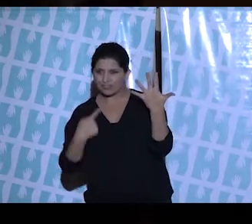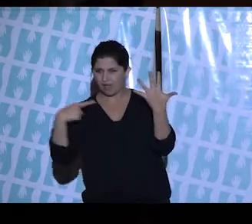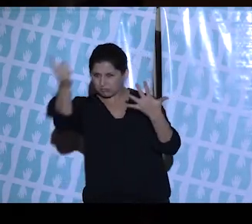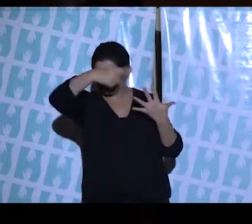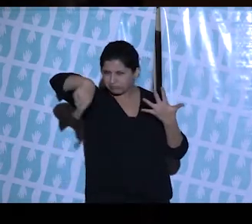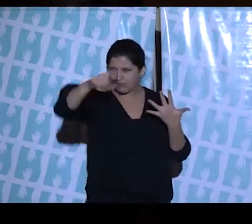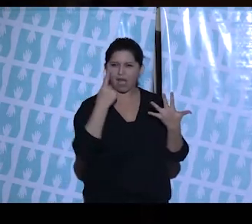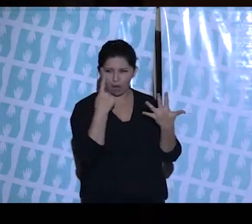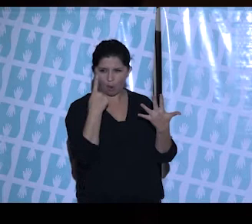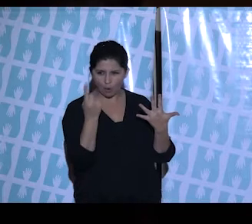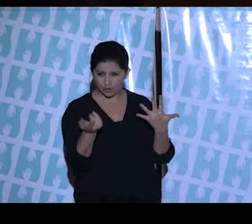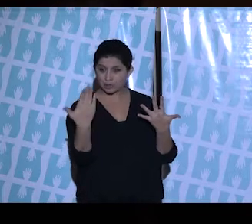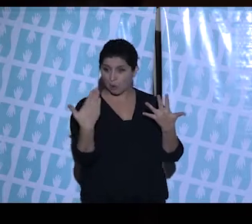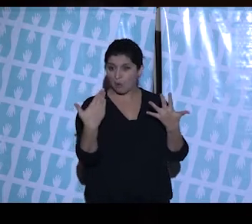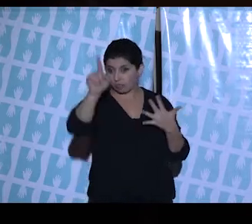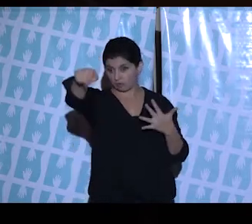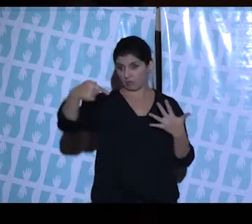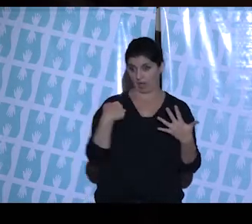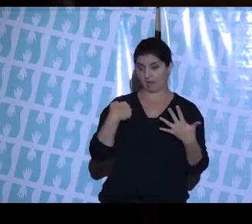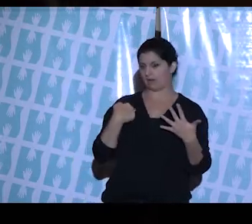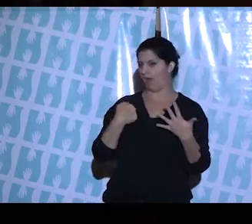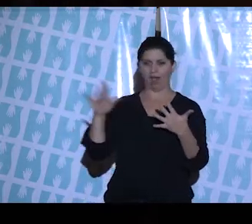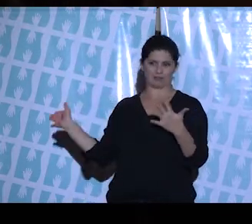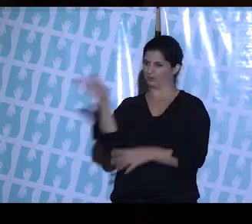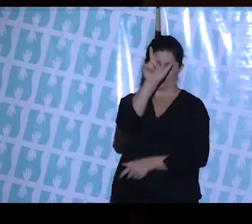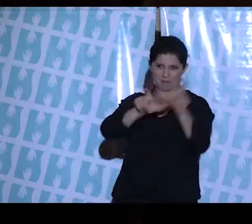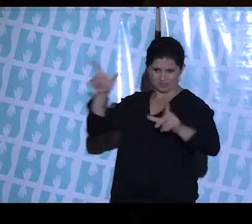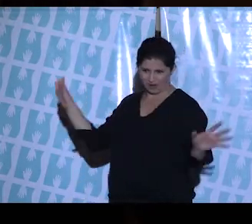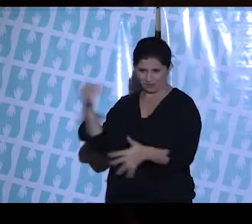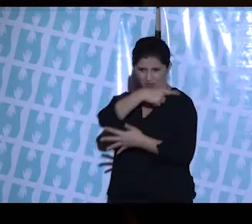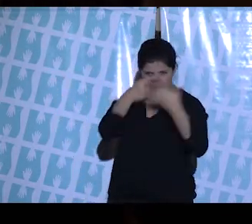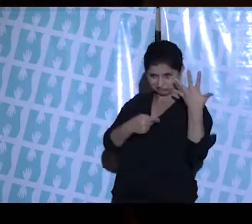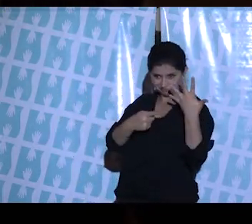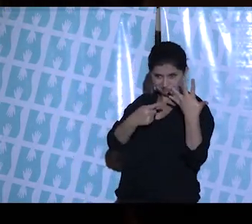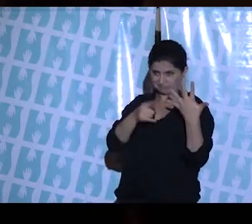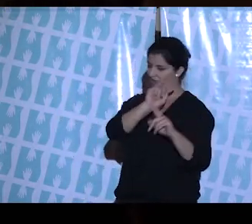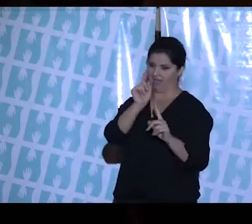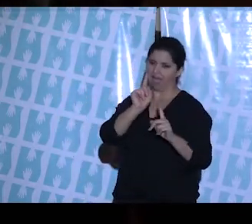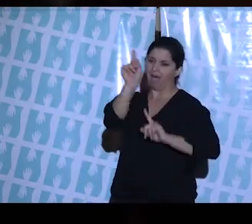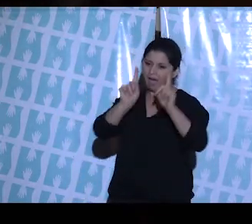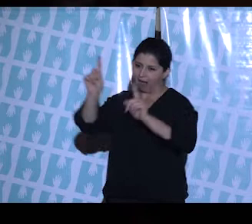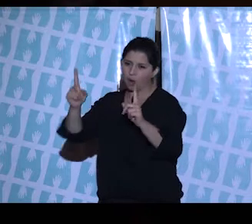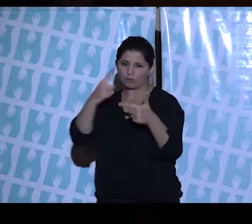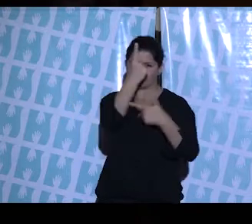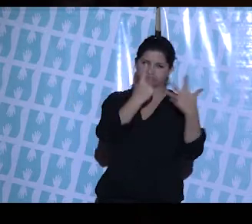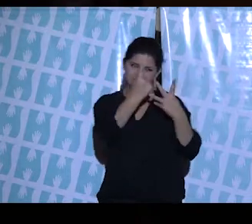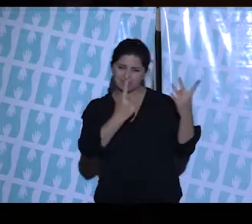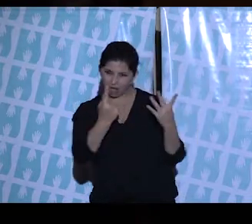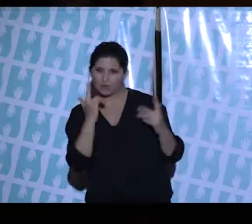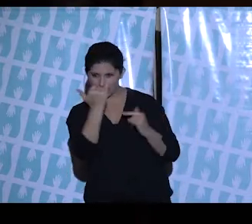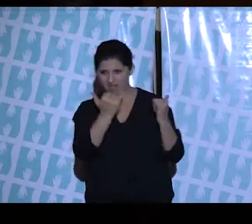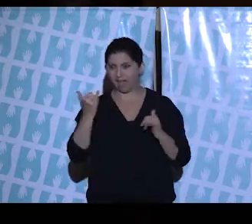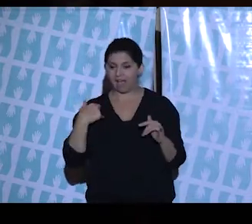nosotros conocemos que pueden darse, no en todos los pacientes, pero en algunos pacientes, las describió en esa